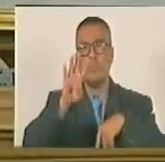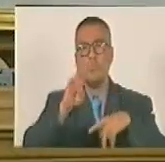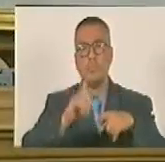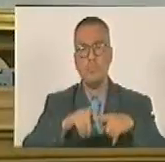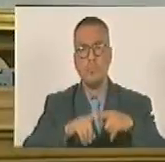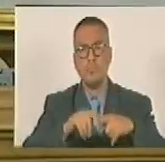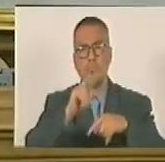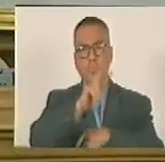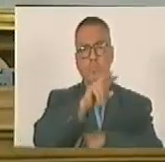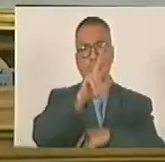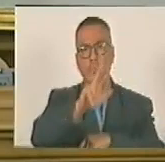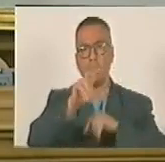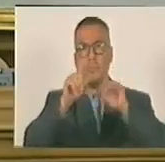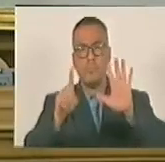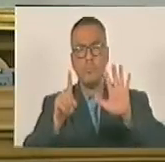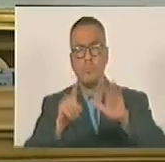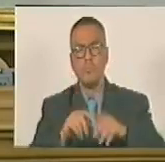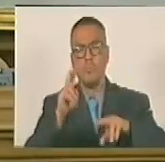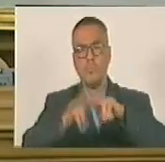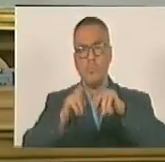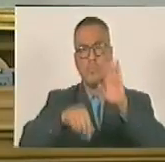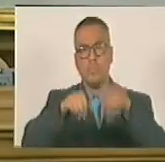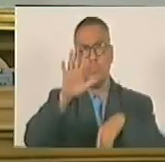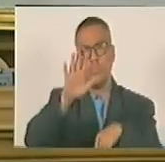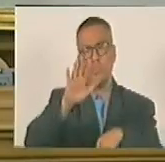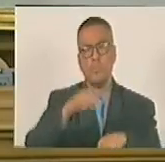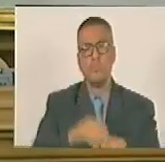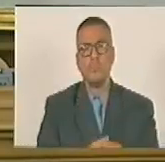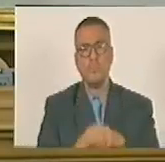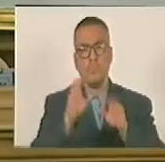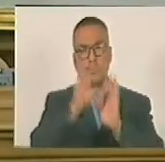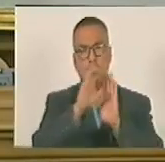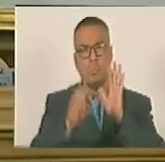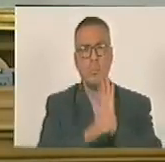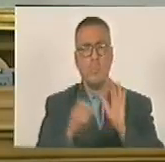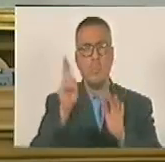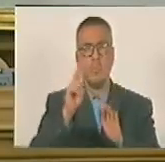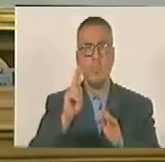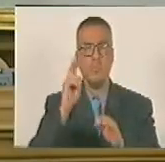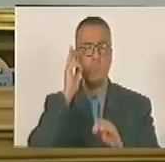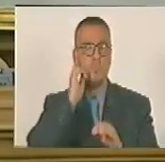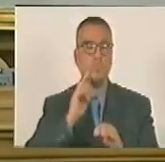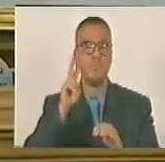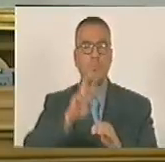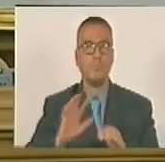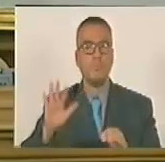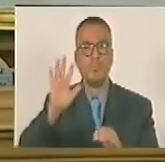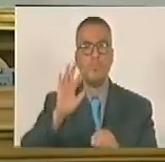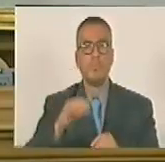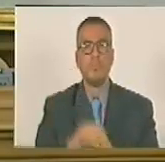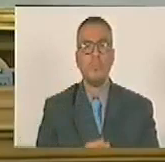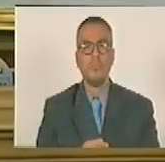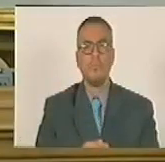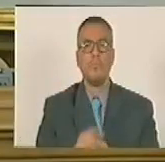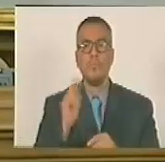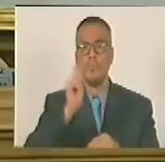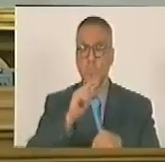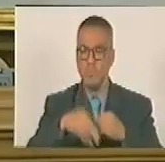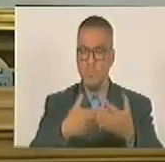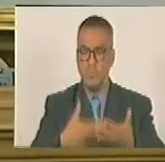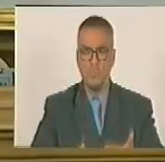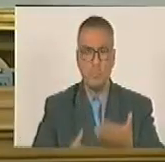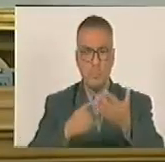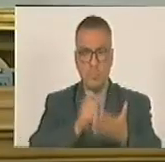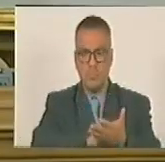14, y 236, numeral 15, de la Constitución de la República Bolivariana de Venezuela. Remítase a